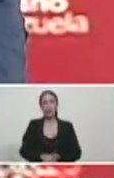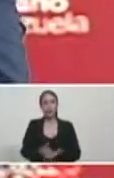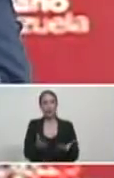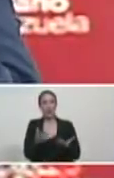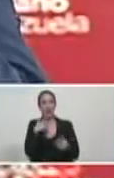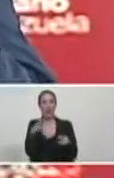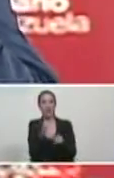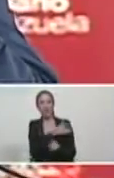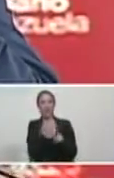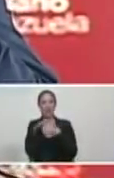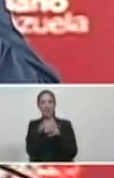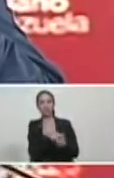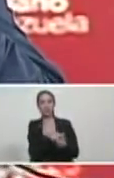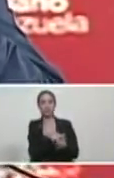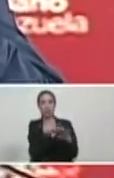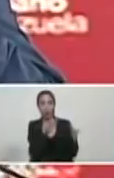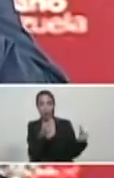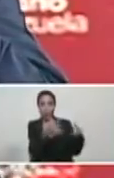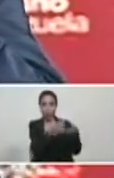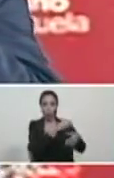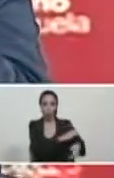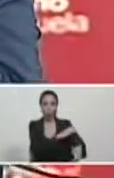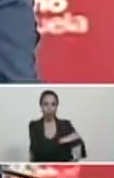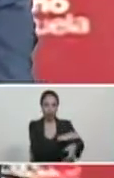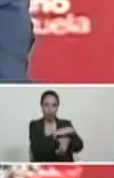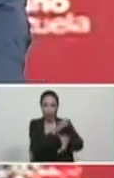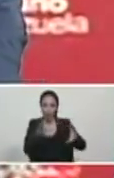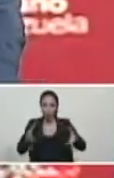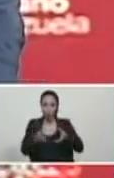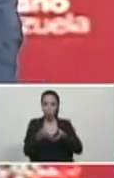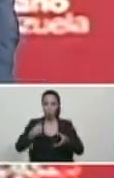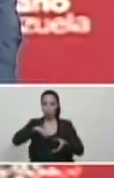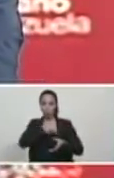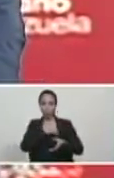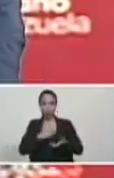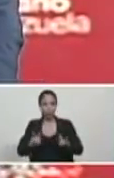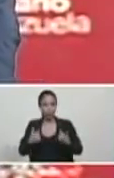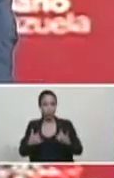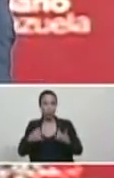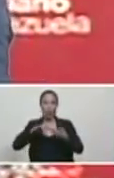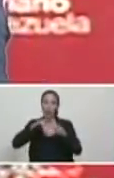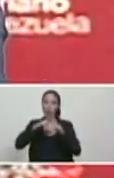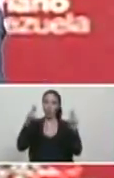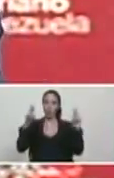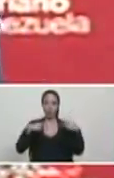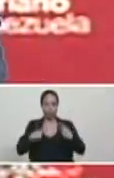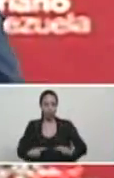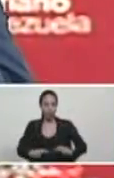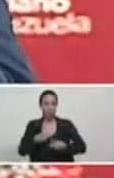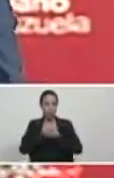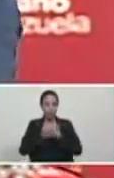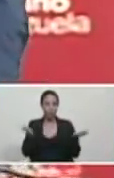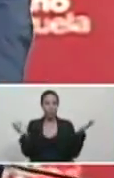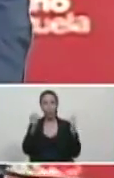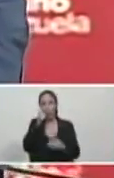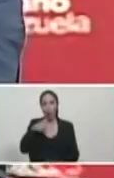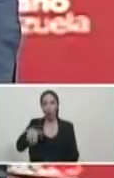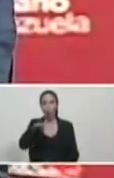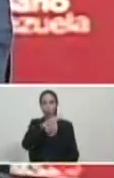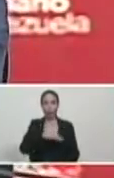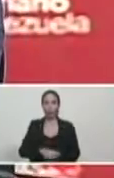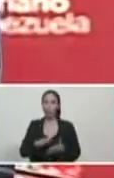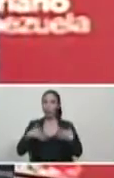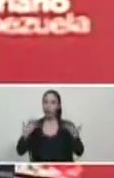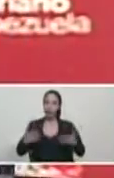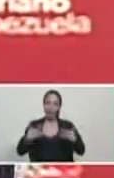violencia, nuestro elemento fundamental es garantizar la paz, garantizar la vida del pueblo de Venezuela. Así que estamos completamente